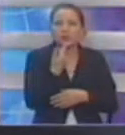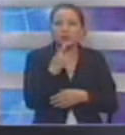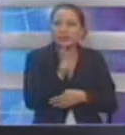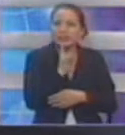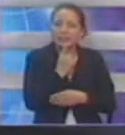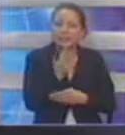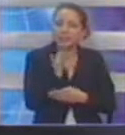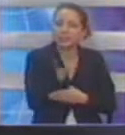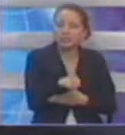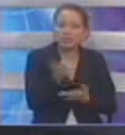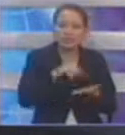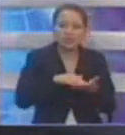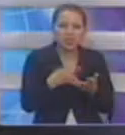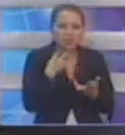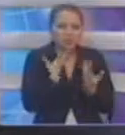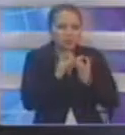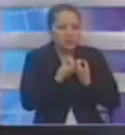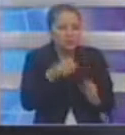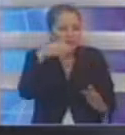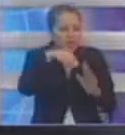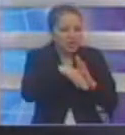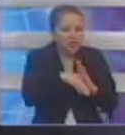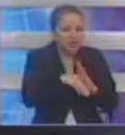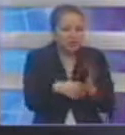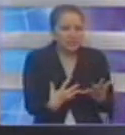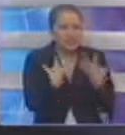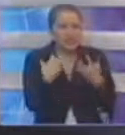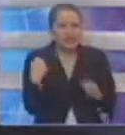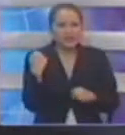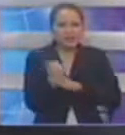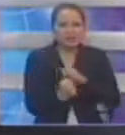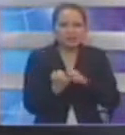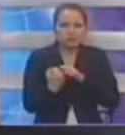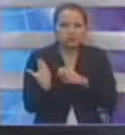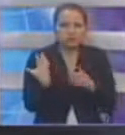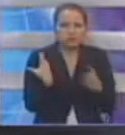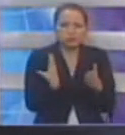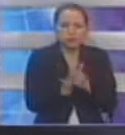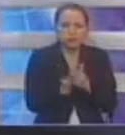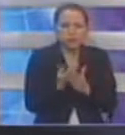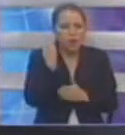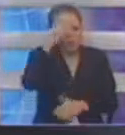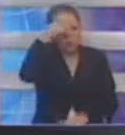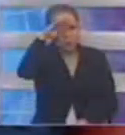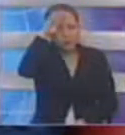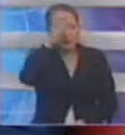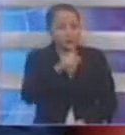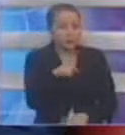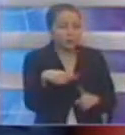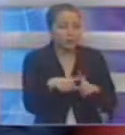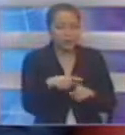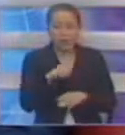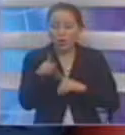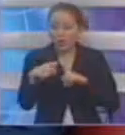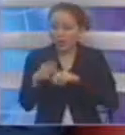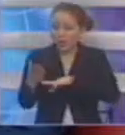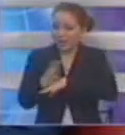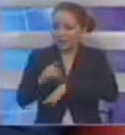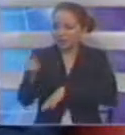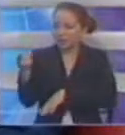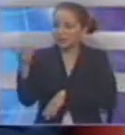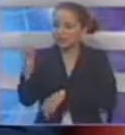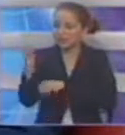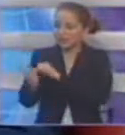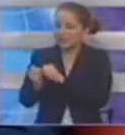salen de esta gran crisis y pérdida de decenios de años en la historia de los cubanos. De los 17 años de edad, cuando usted era el